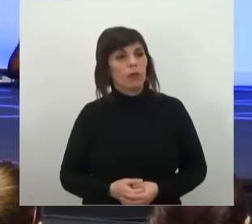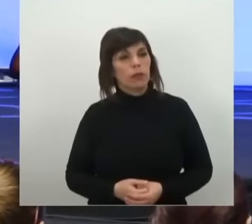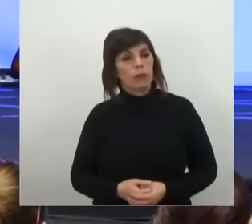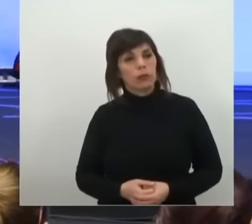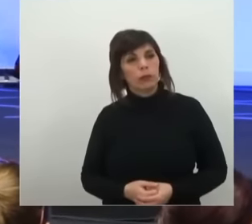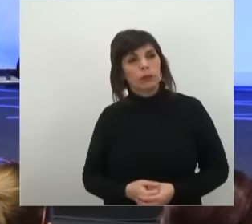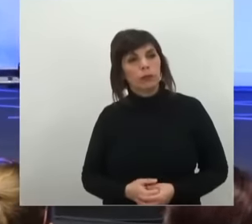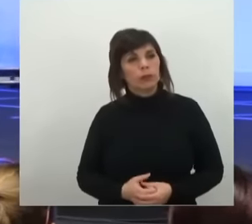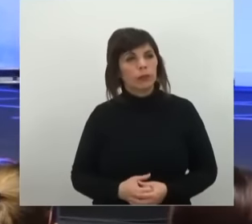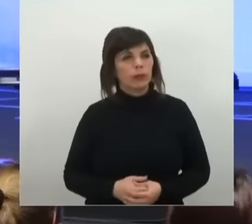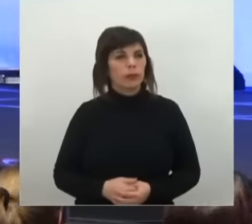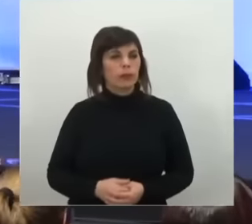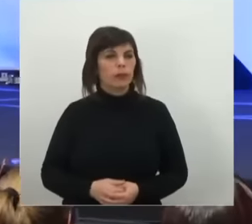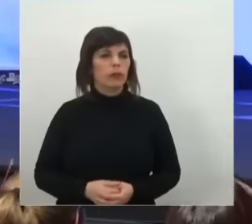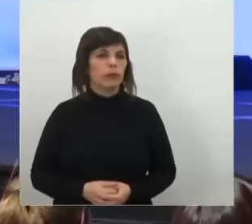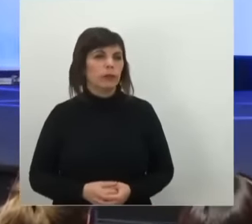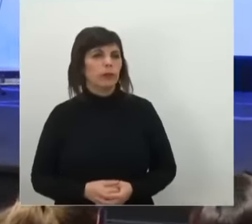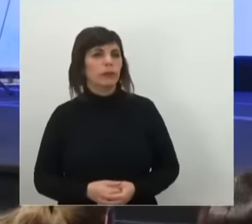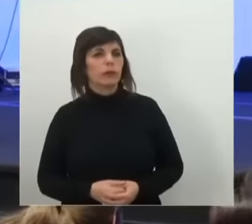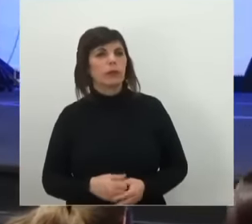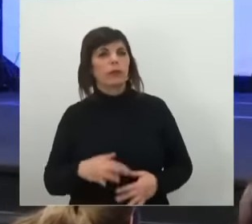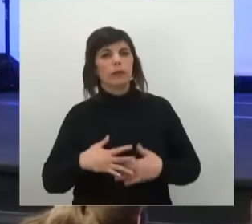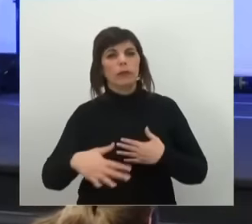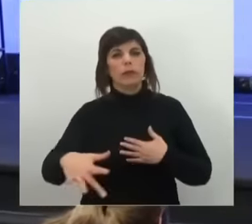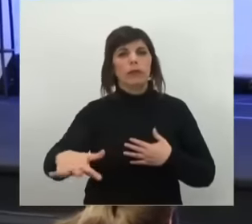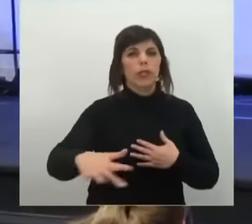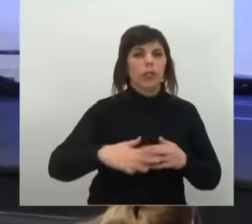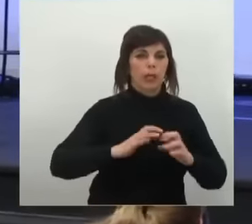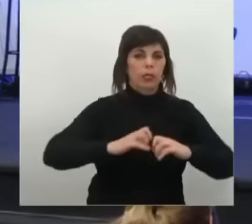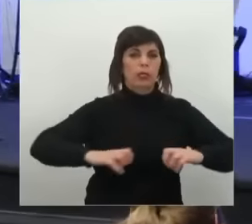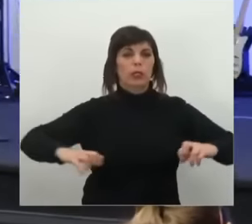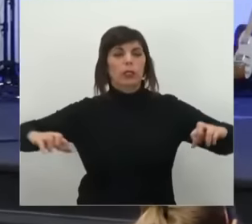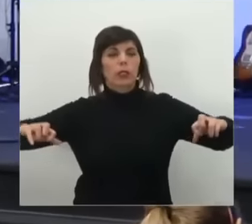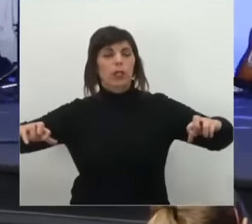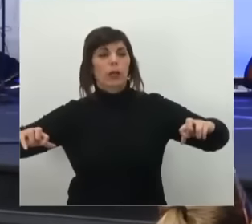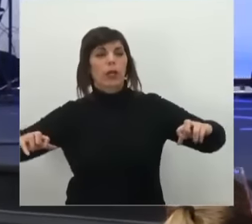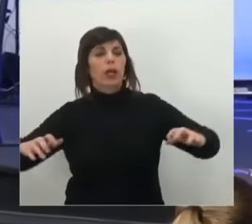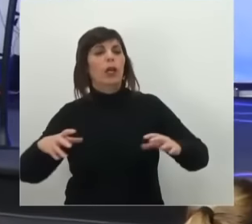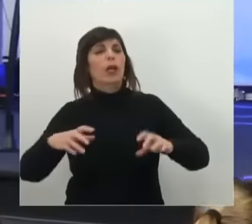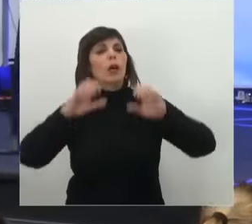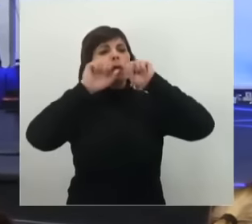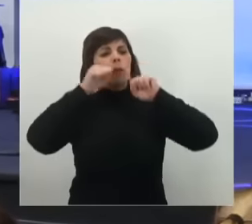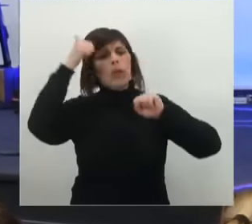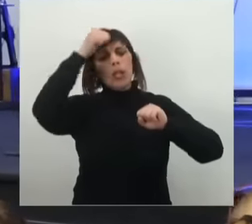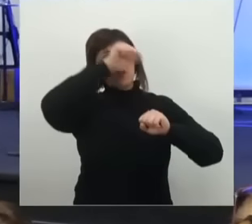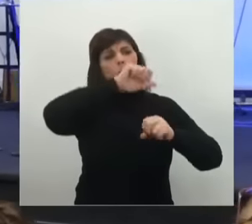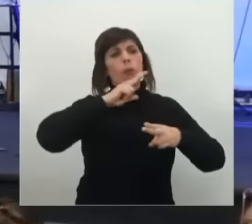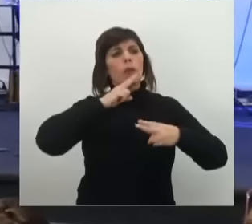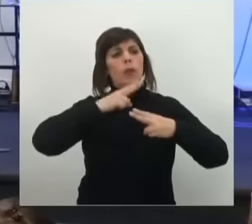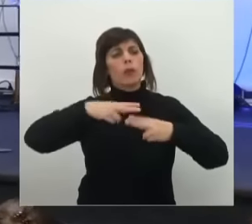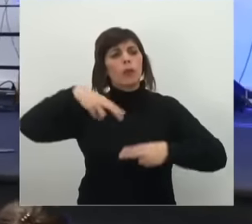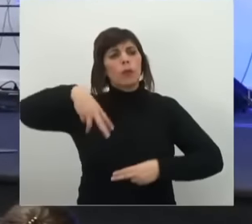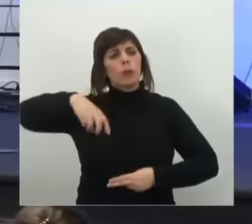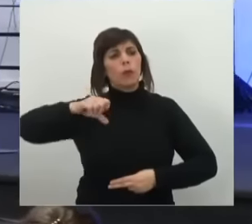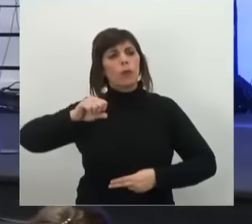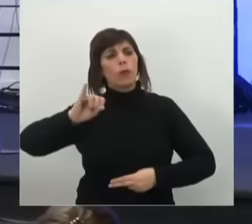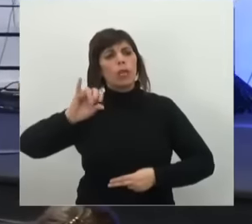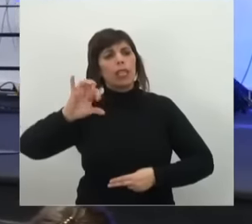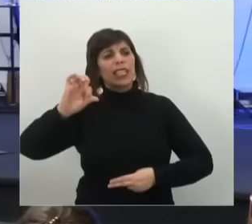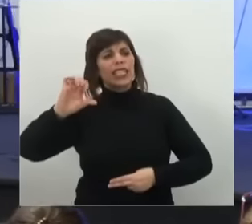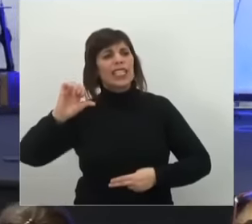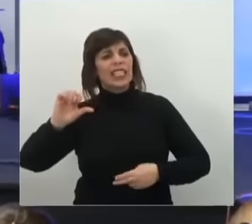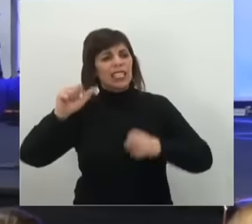me explico para que el mar se abra Qué hizo Moisés se quedó sentado No él estaba en movimiento